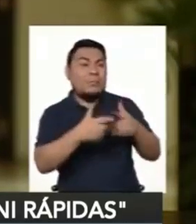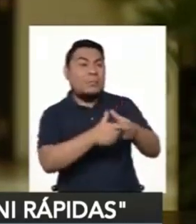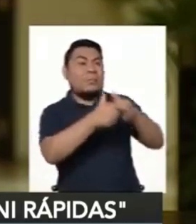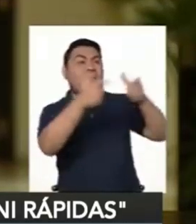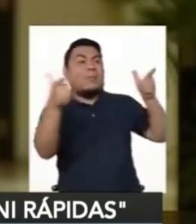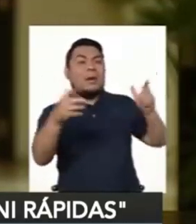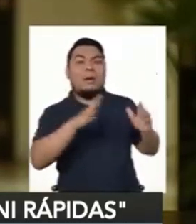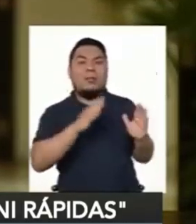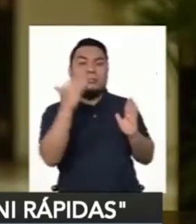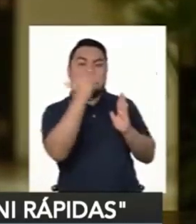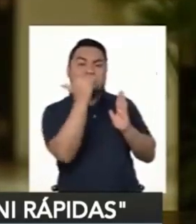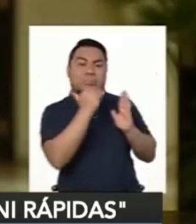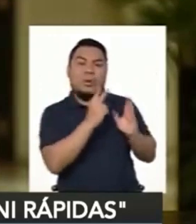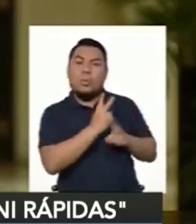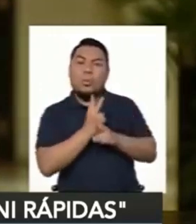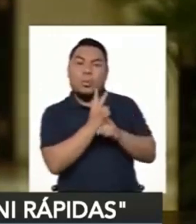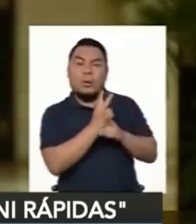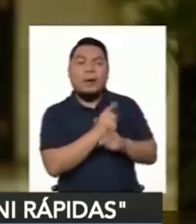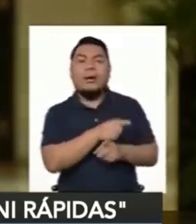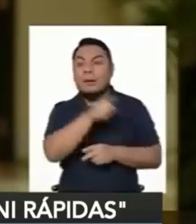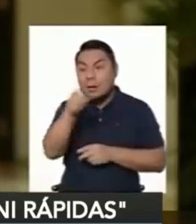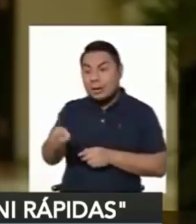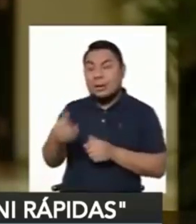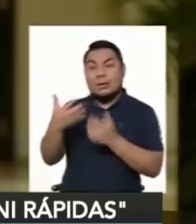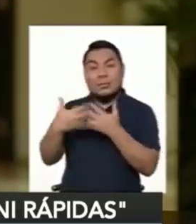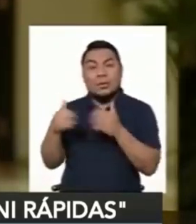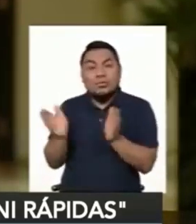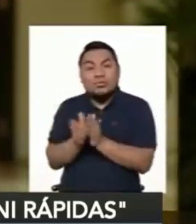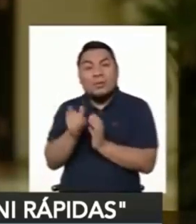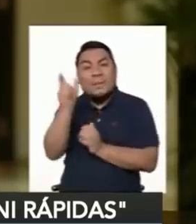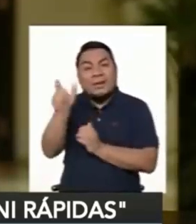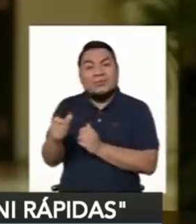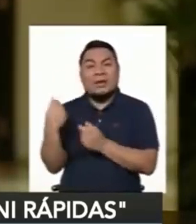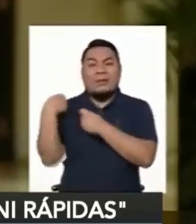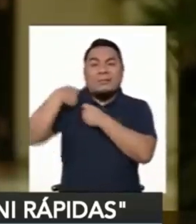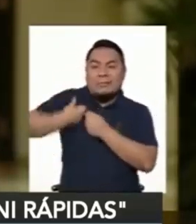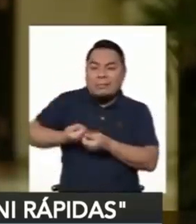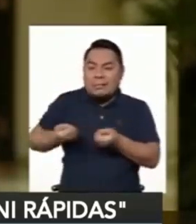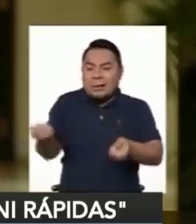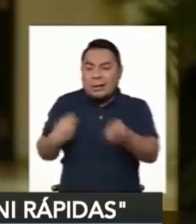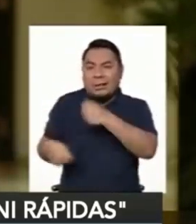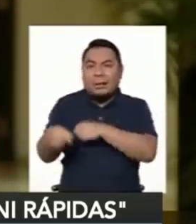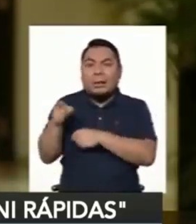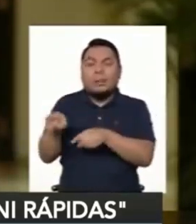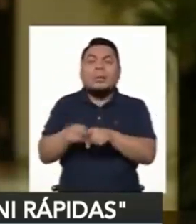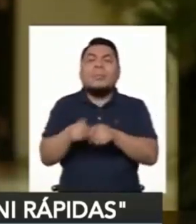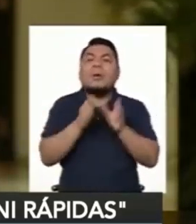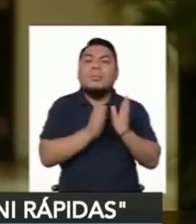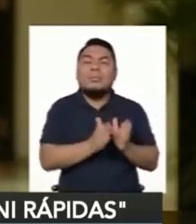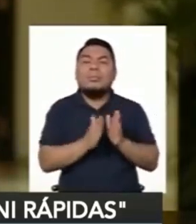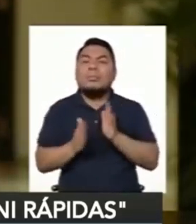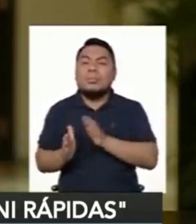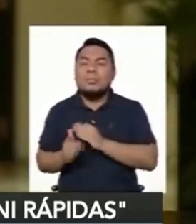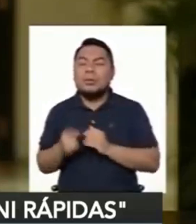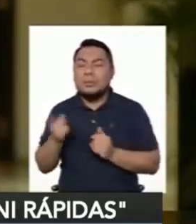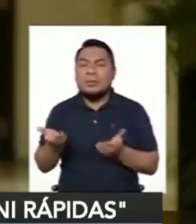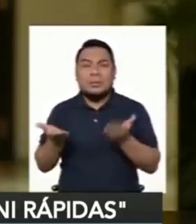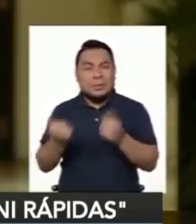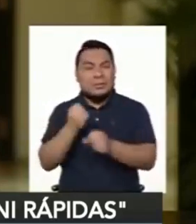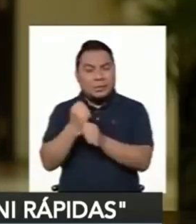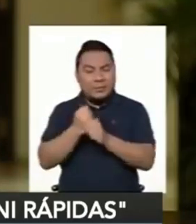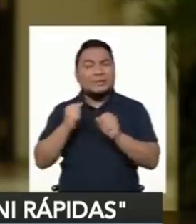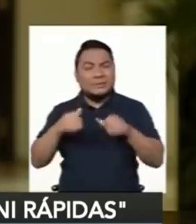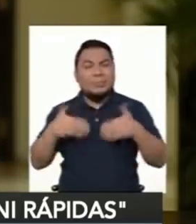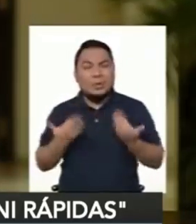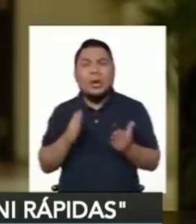protocolo para asegurar que estas actividades se realicen se generen los puestos de trabajo,